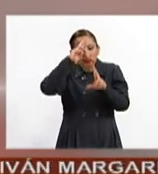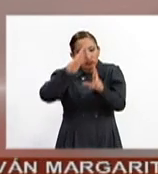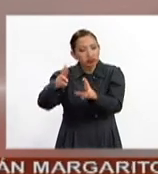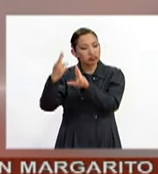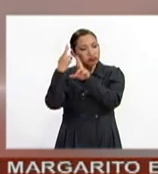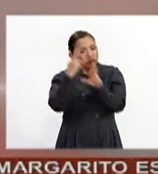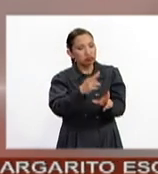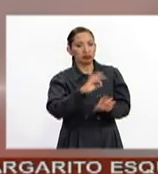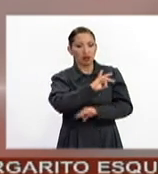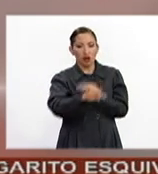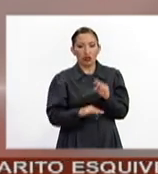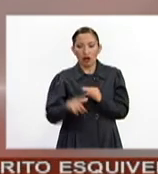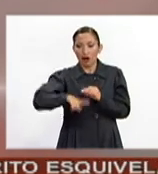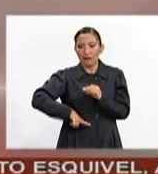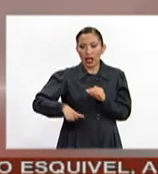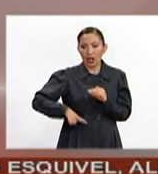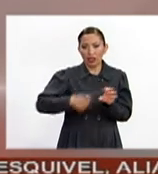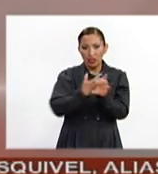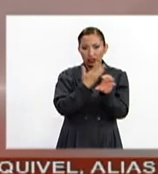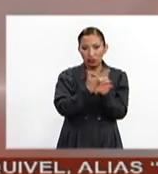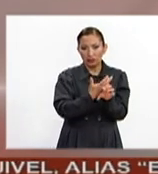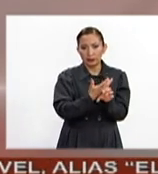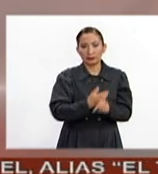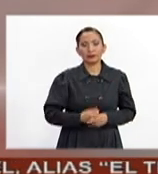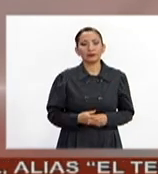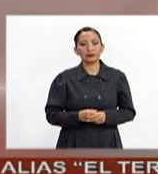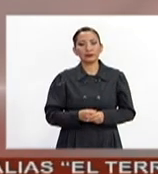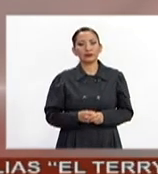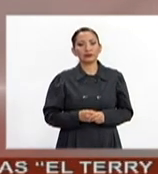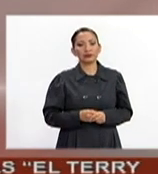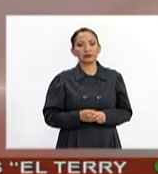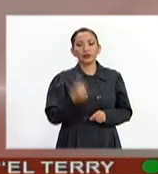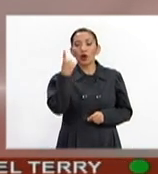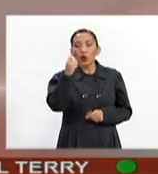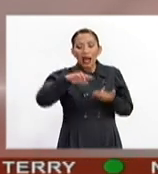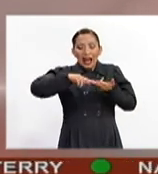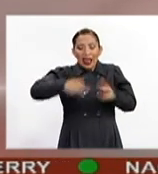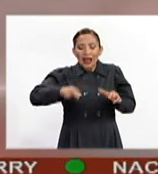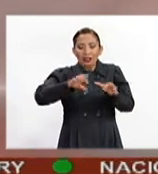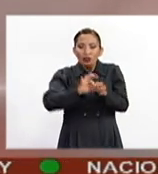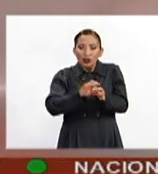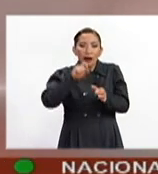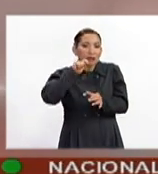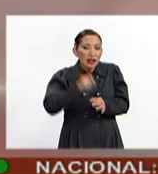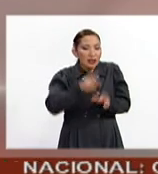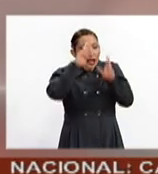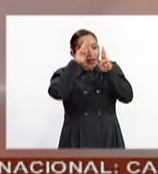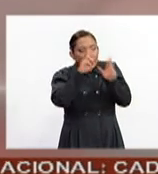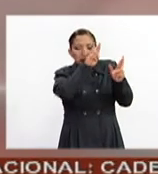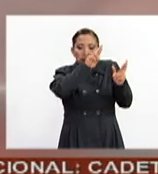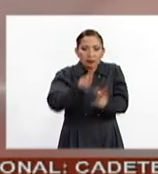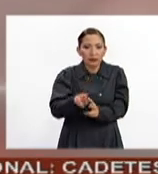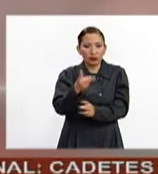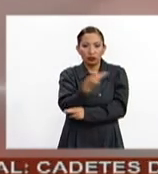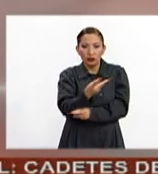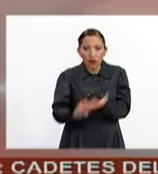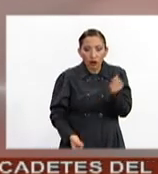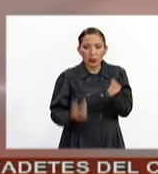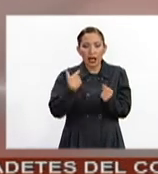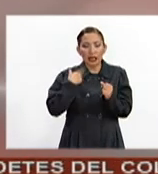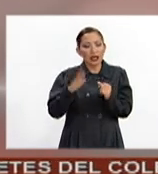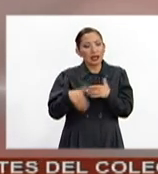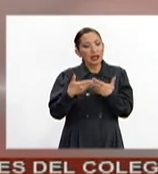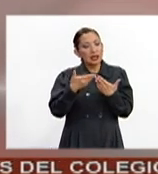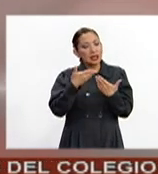respeto con el gobierno de Estados Unidos. Una relación de amistad, de respeto y